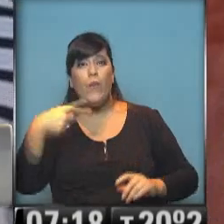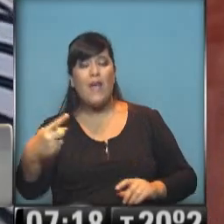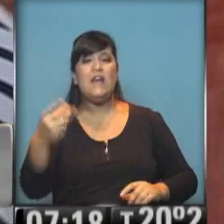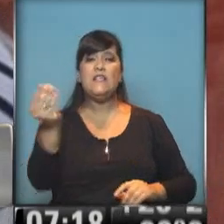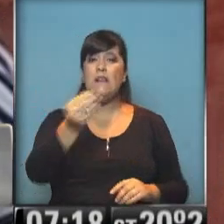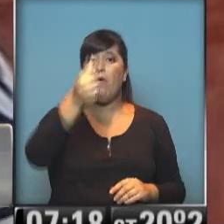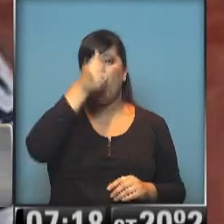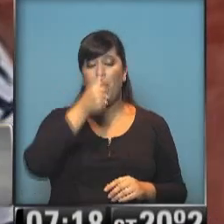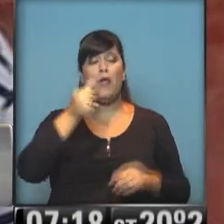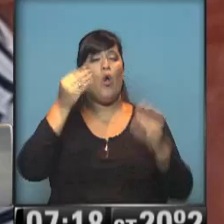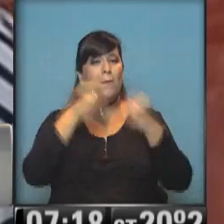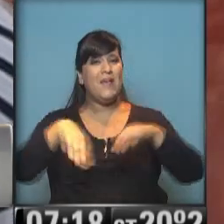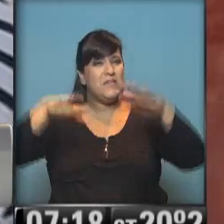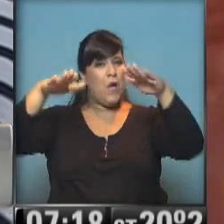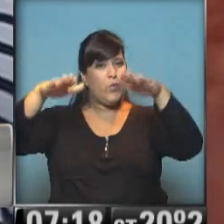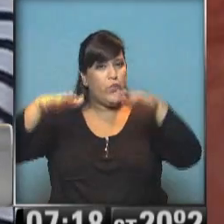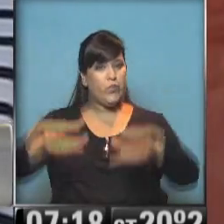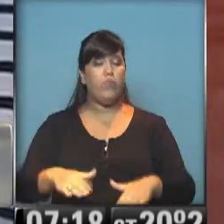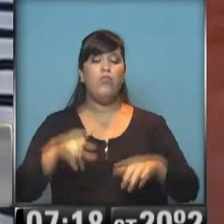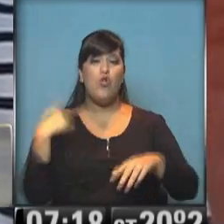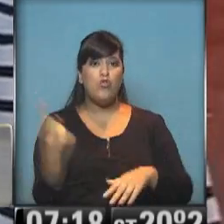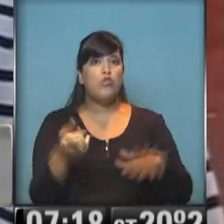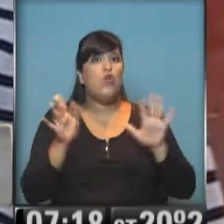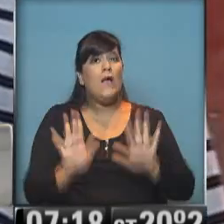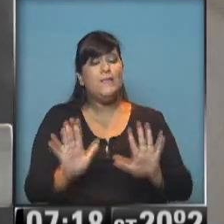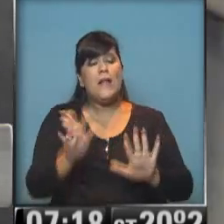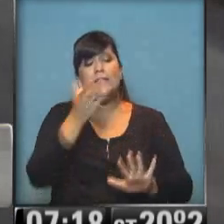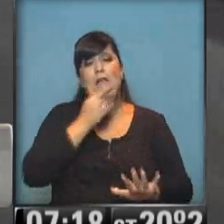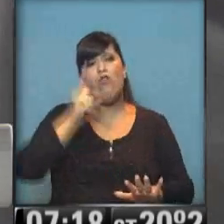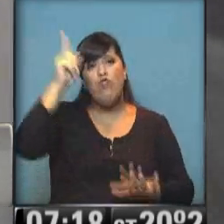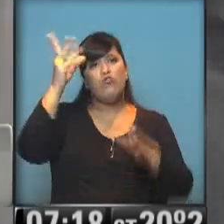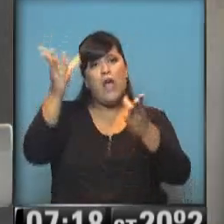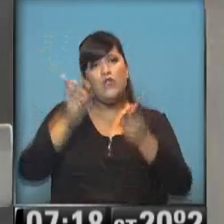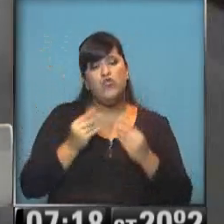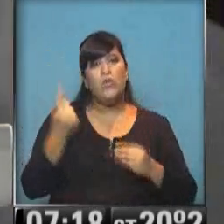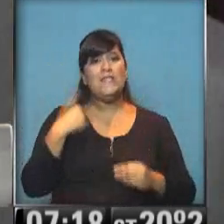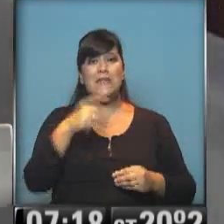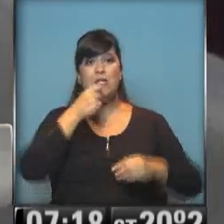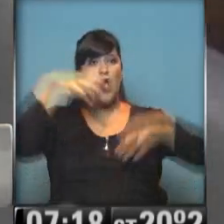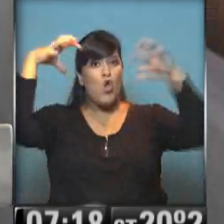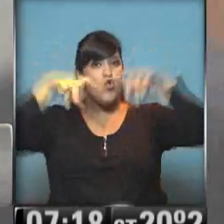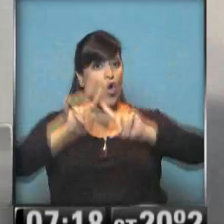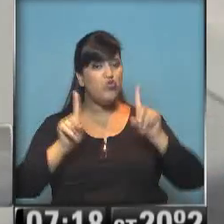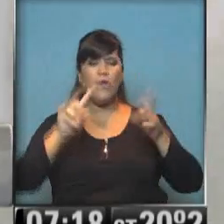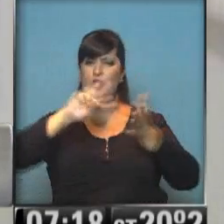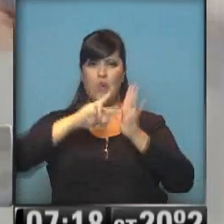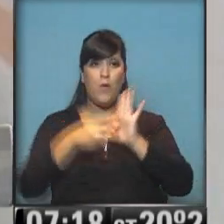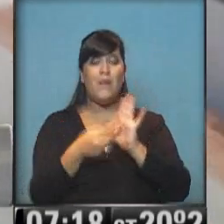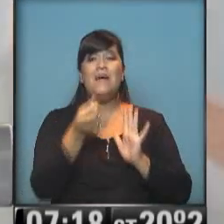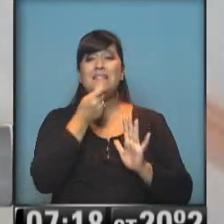domingo empezará a bajar. Pero bueno, tenemos la esperanza de que Dios nos va a ayudar y que mientras no llueve, no hay problema. Si sigue